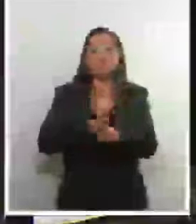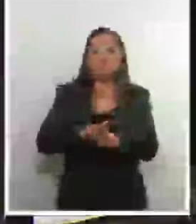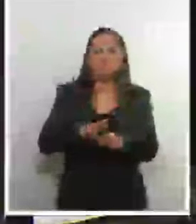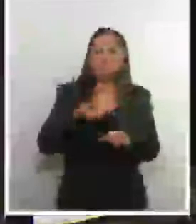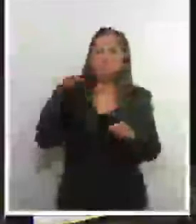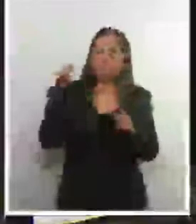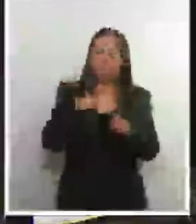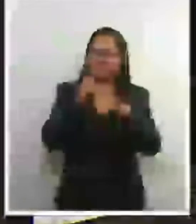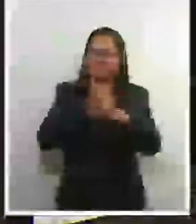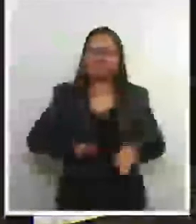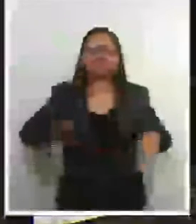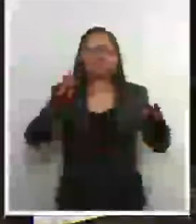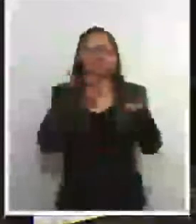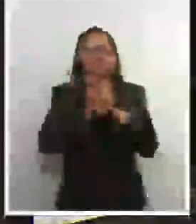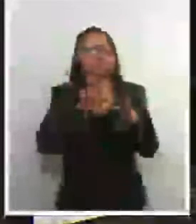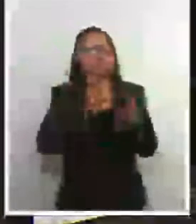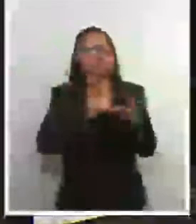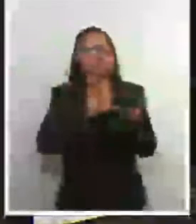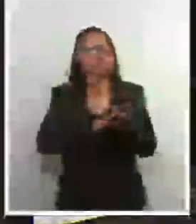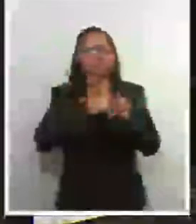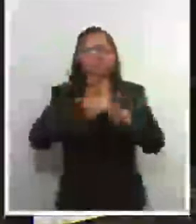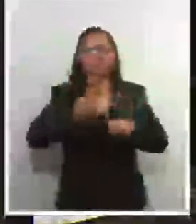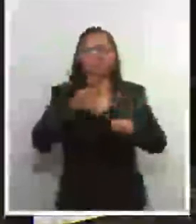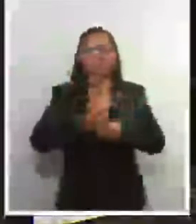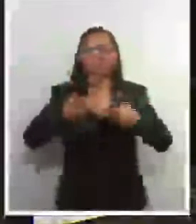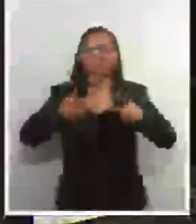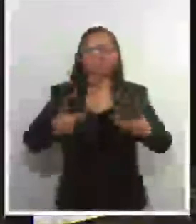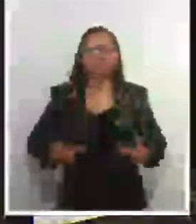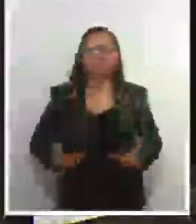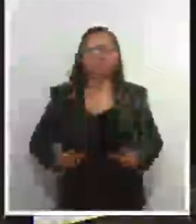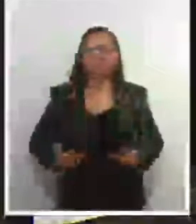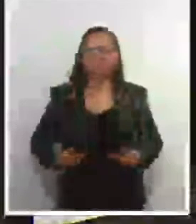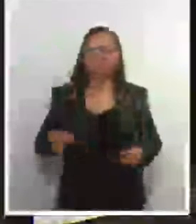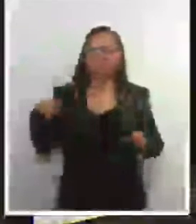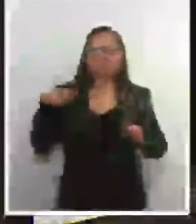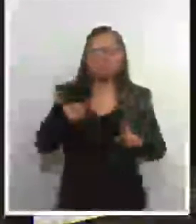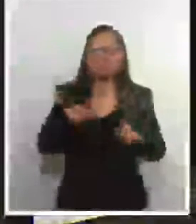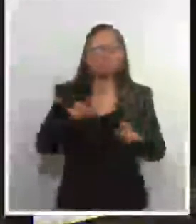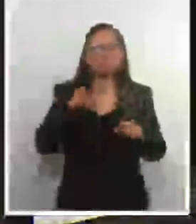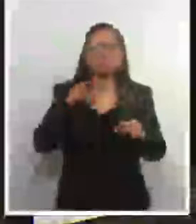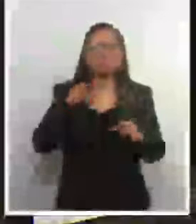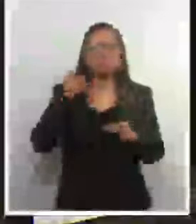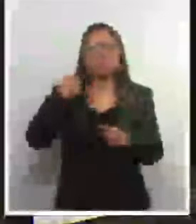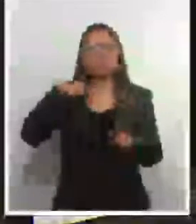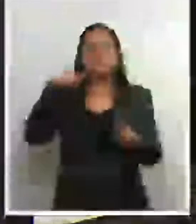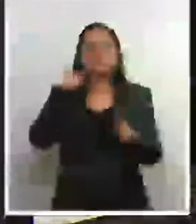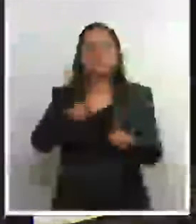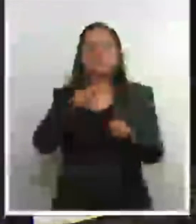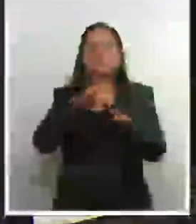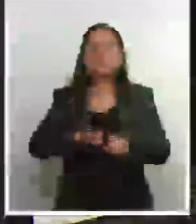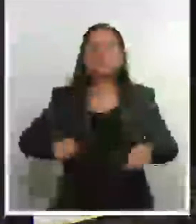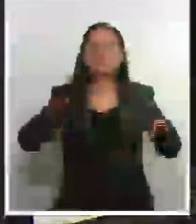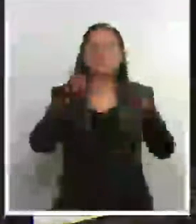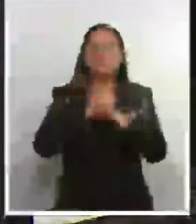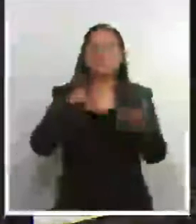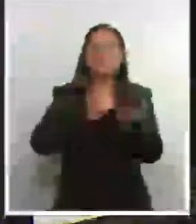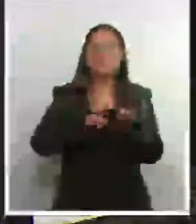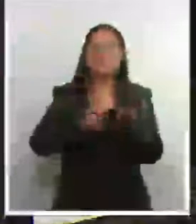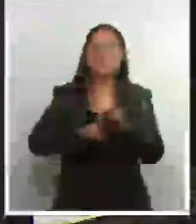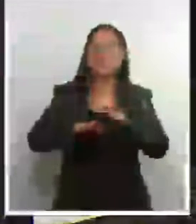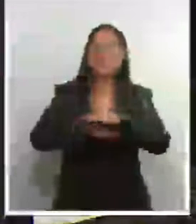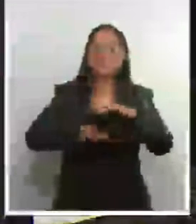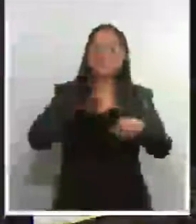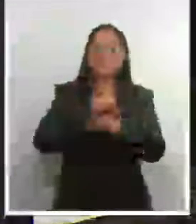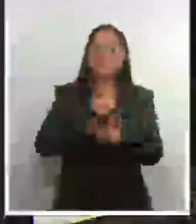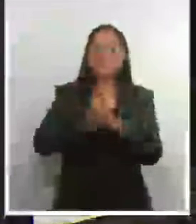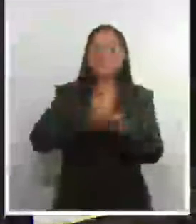suficiente énfasis en la seguridad humana, en el fin primordial o